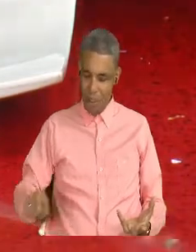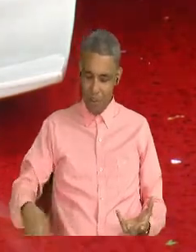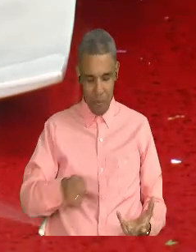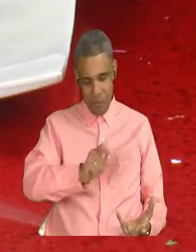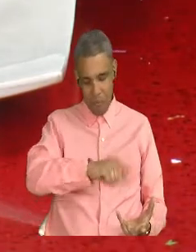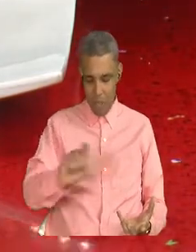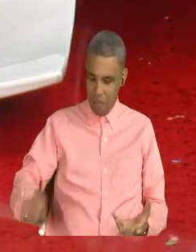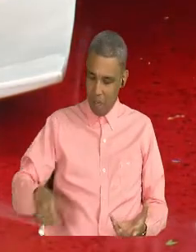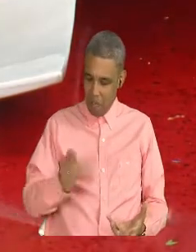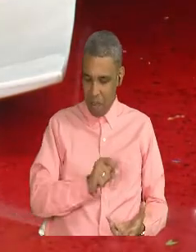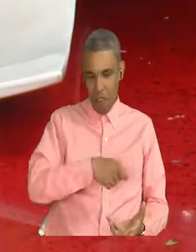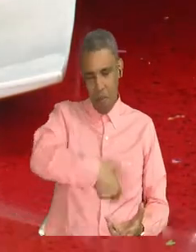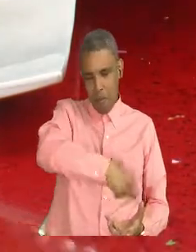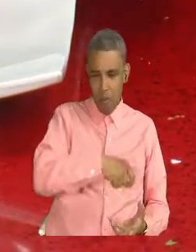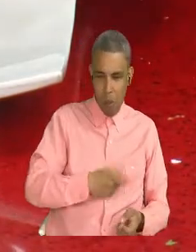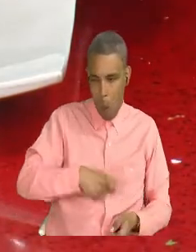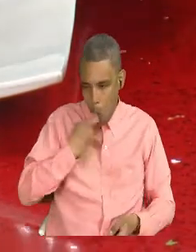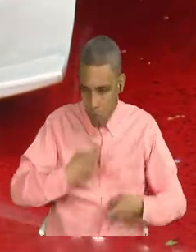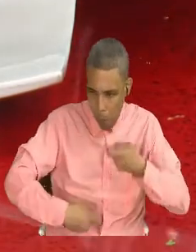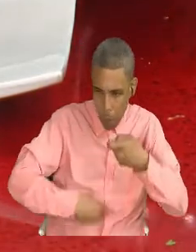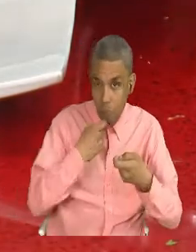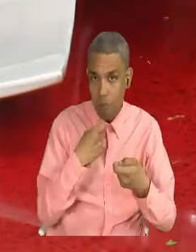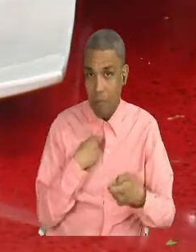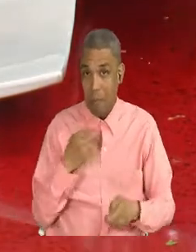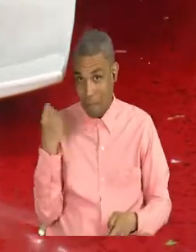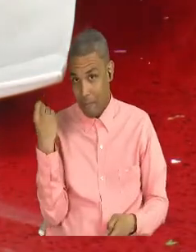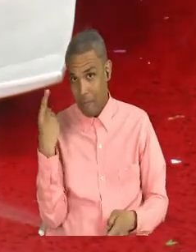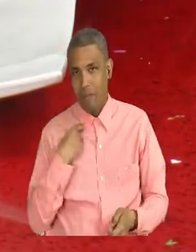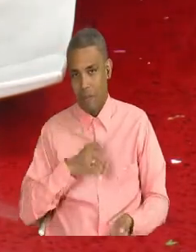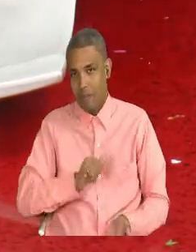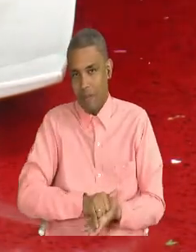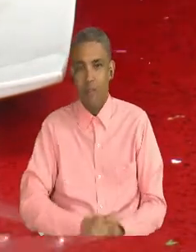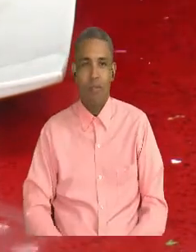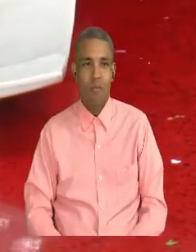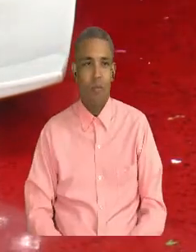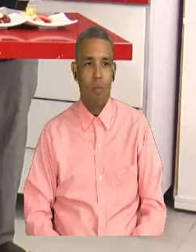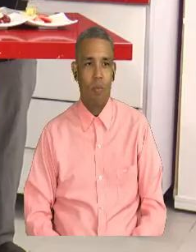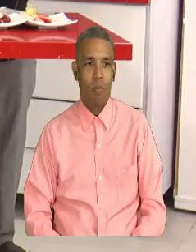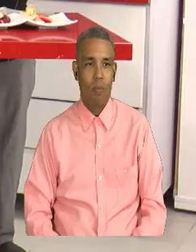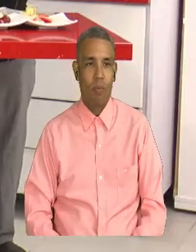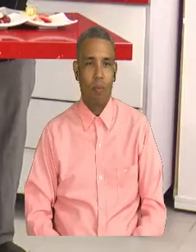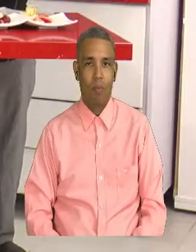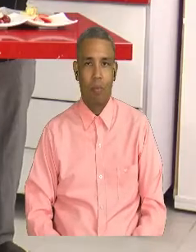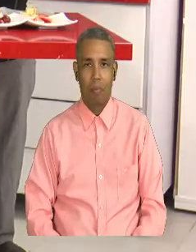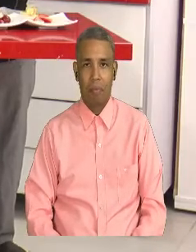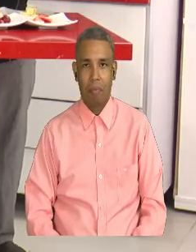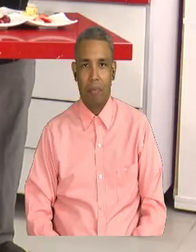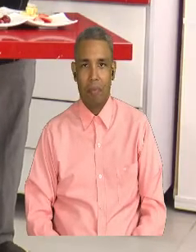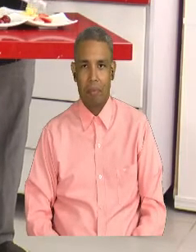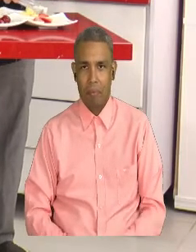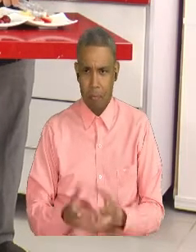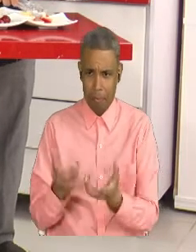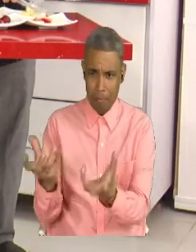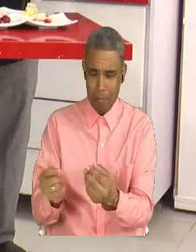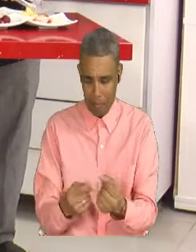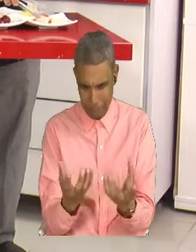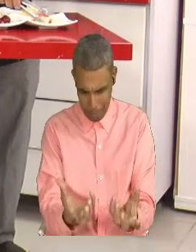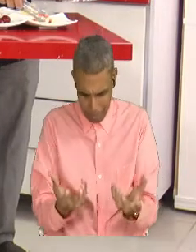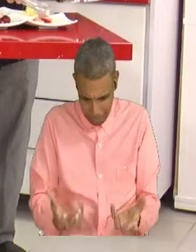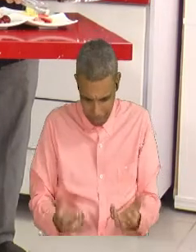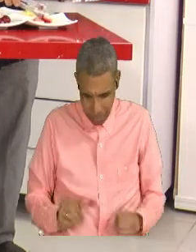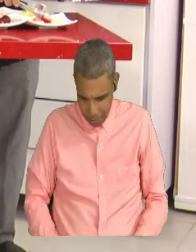finalizar acá con palmito en cada lado. Ok. Algo diferente. Veo un ensamble diferente. Sí. Porque